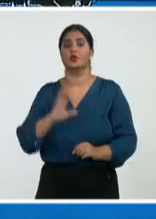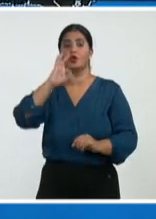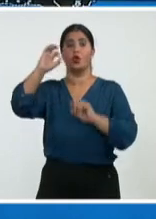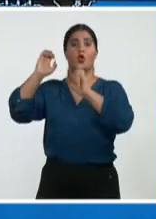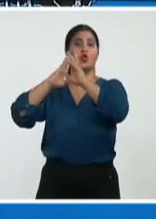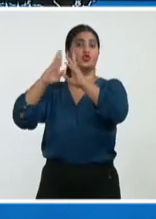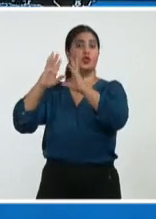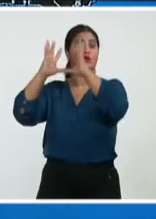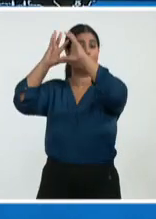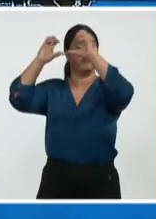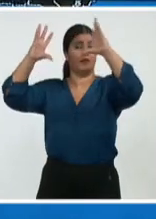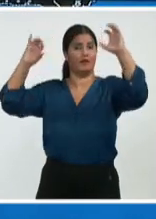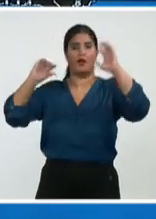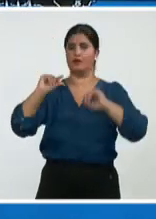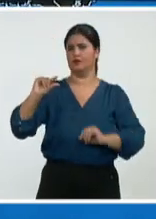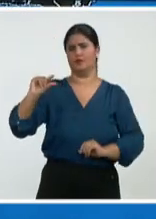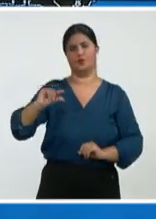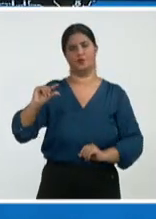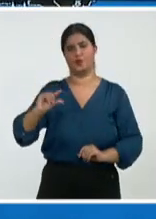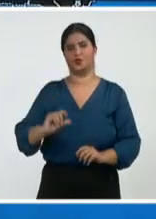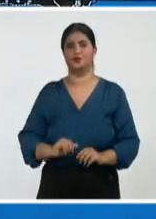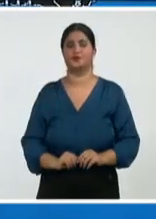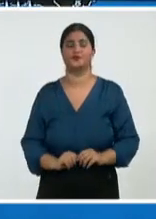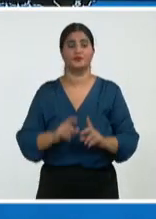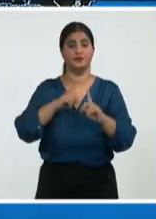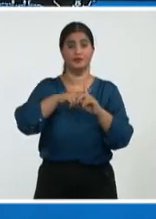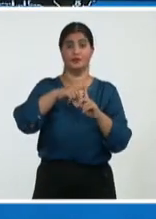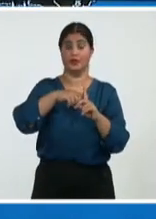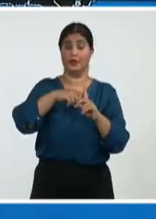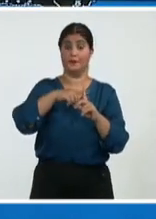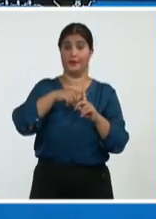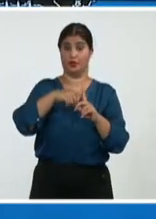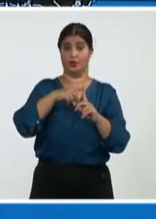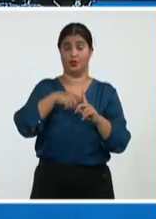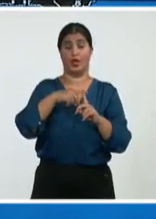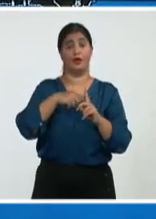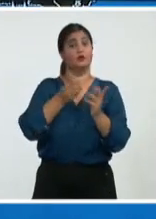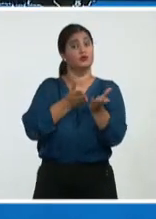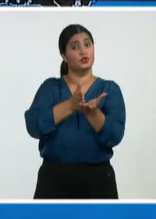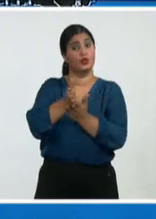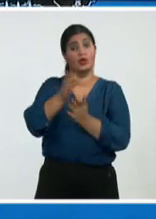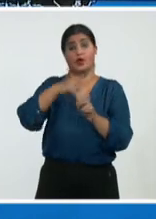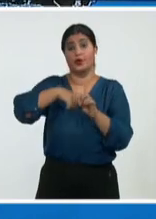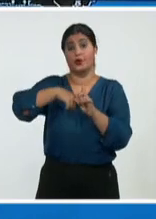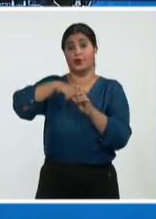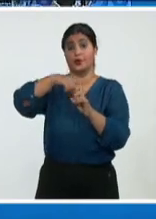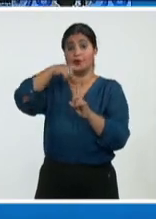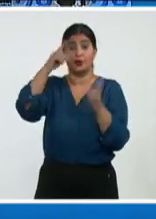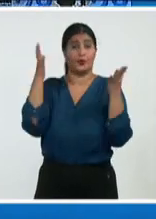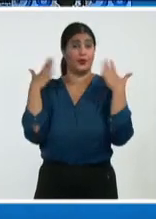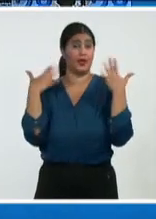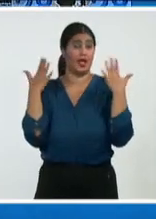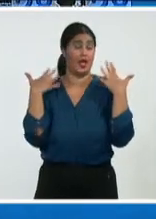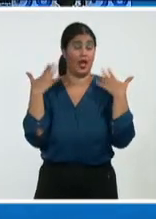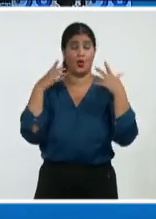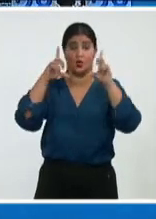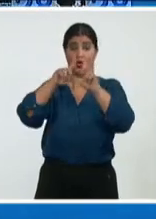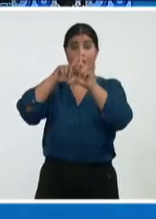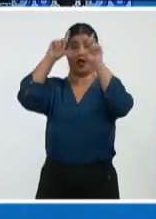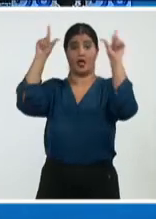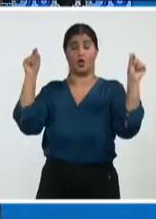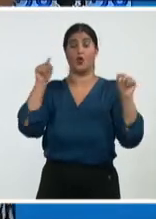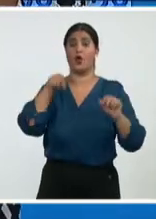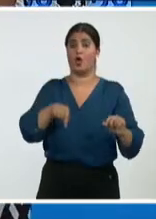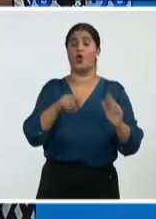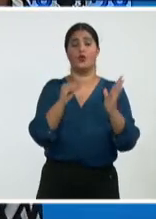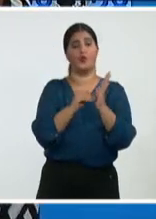y también en buena parte del centro del país las temperaturas continúan muy elevadas a lo largo de casi todo el archipiélago máximas esta tarde